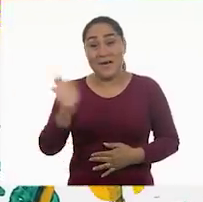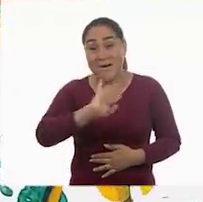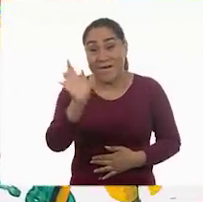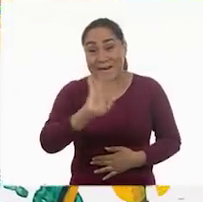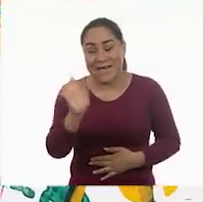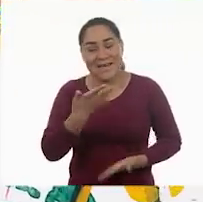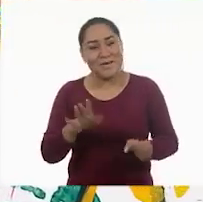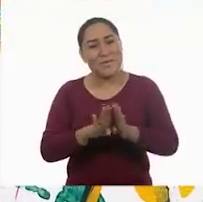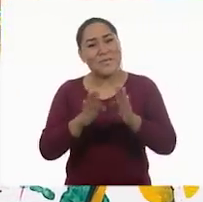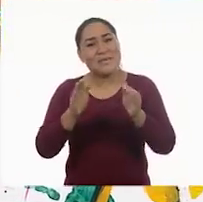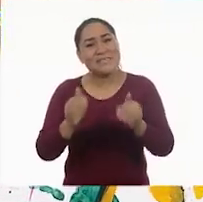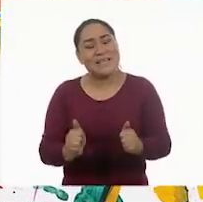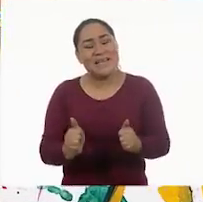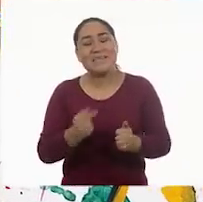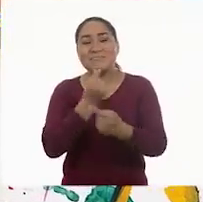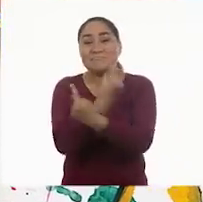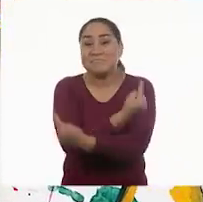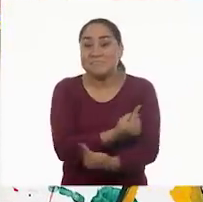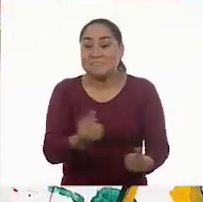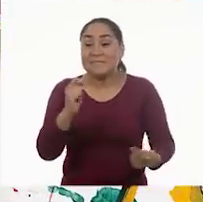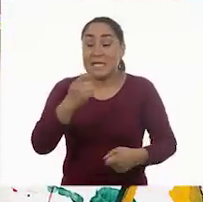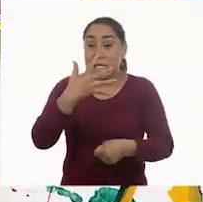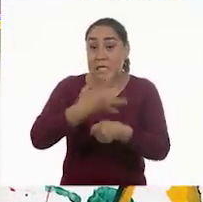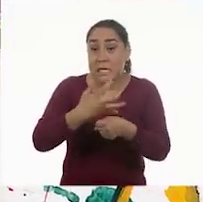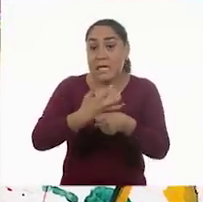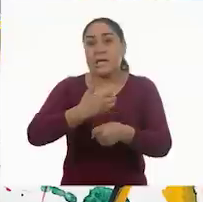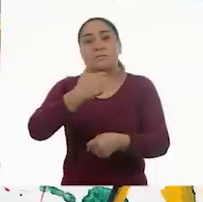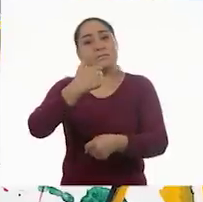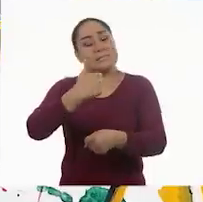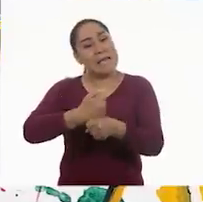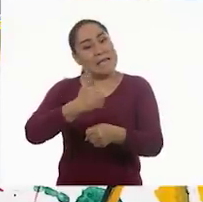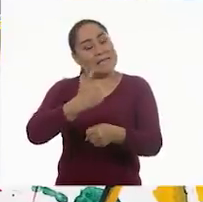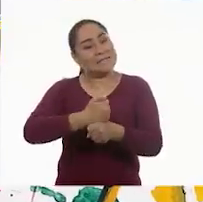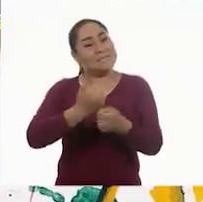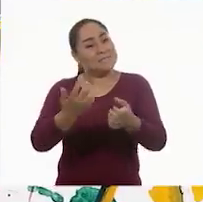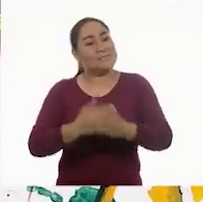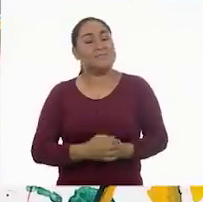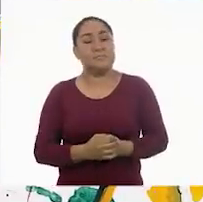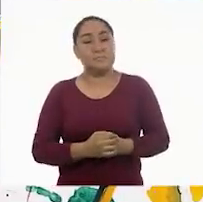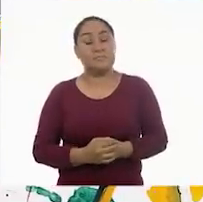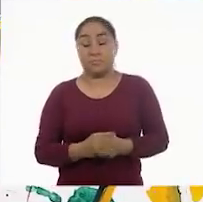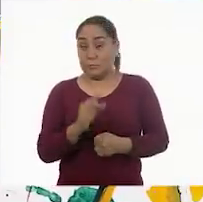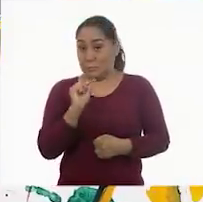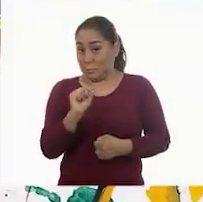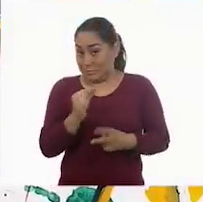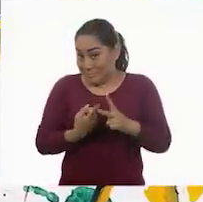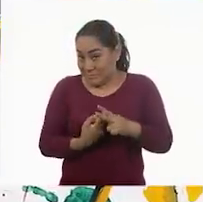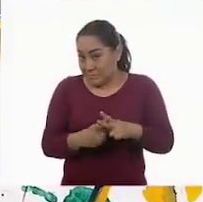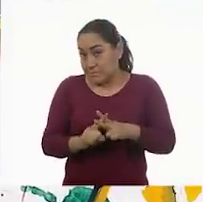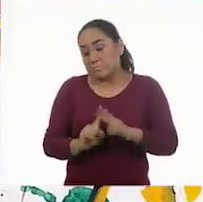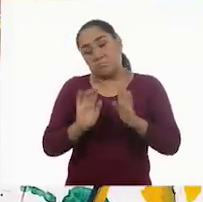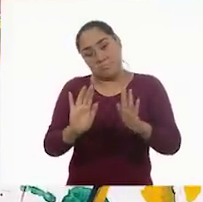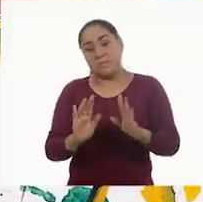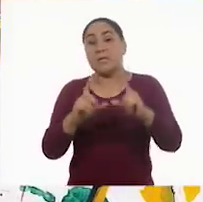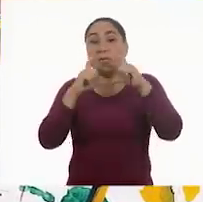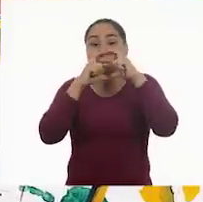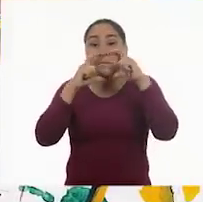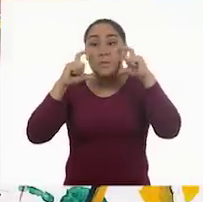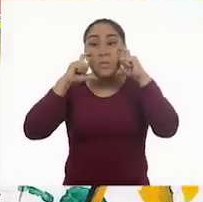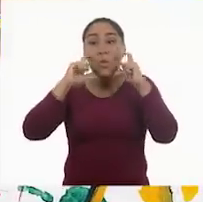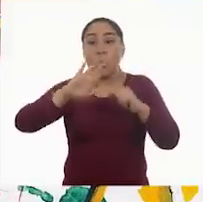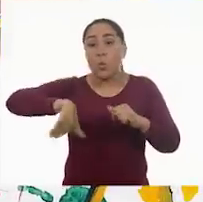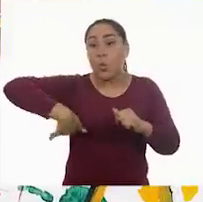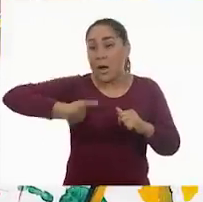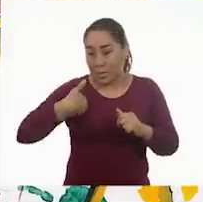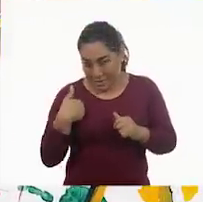¿Cómo están, niñas y niños de quinto y sexto grado? Antes de comenzar, vamos a guardar nuestro